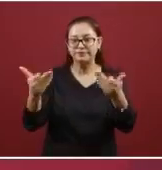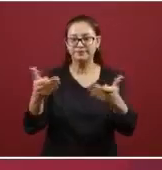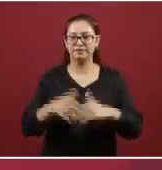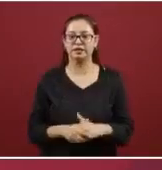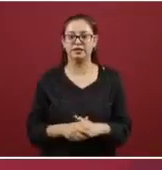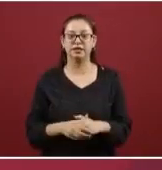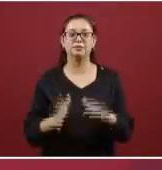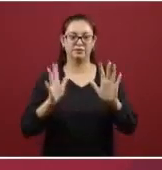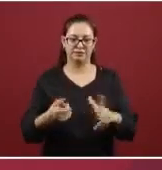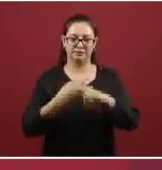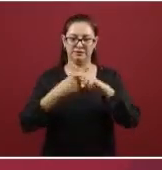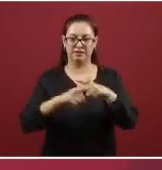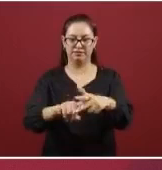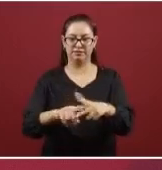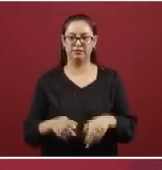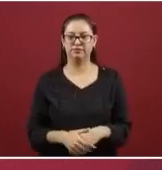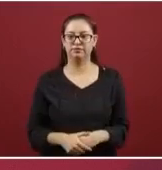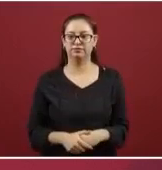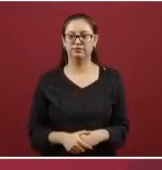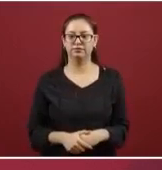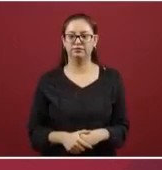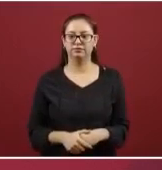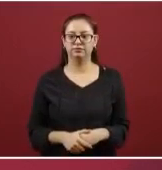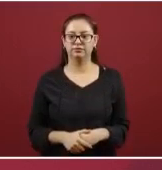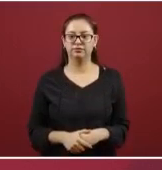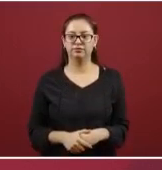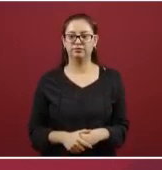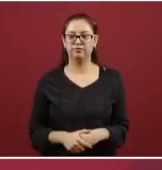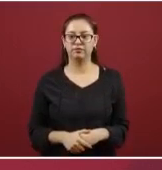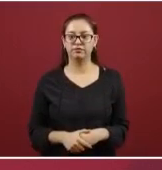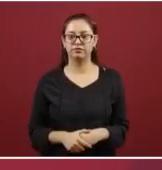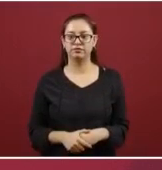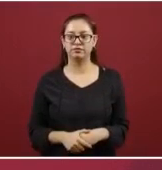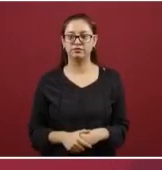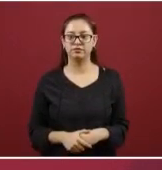Vamos a comenzar ya. Ahora en las sillas de atrás